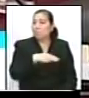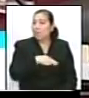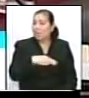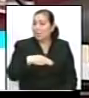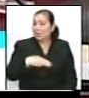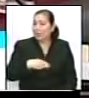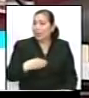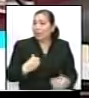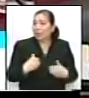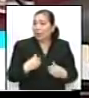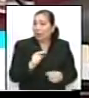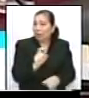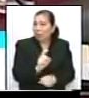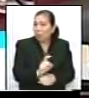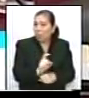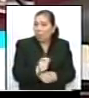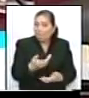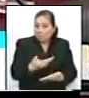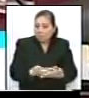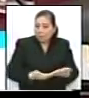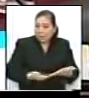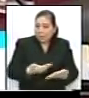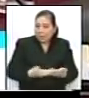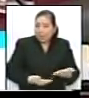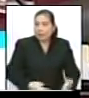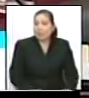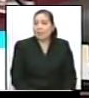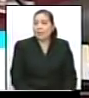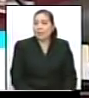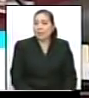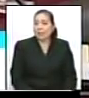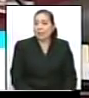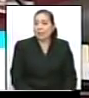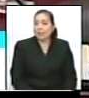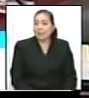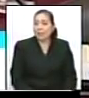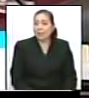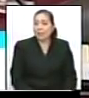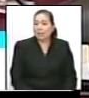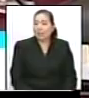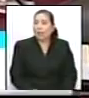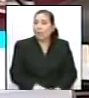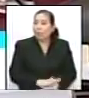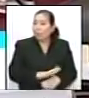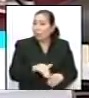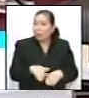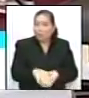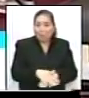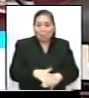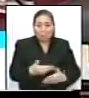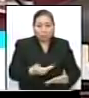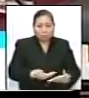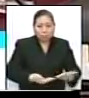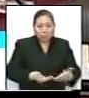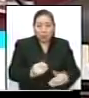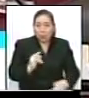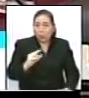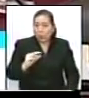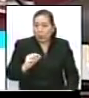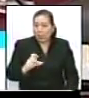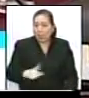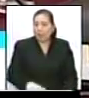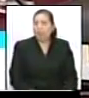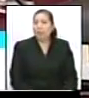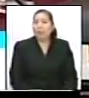Público debería de haber solicitado documentos o debería de haber hecho todo su proceso directamente con la UGEL,